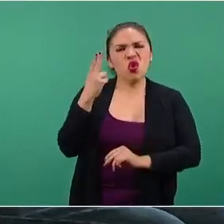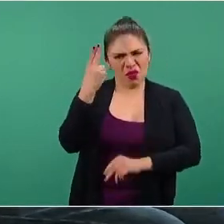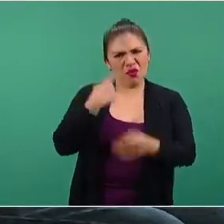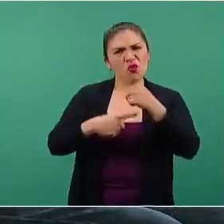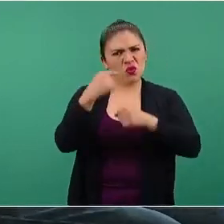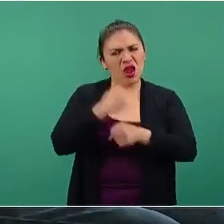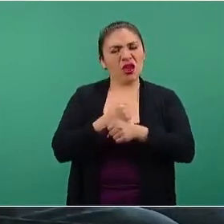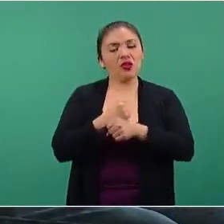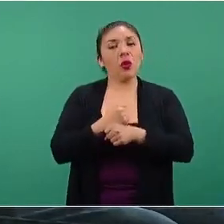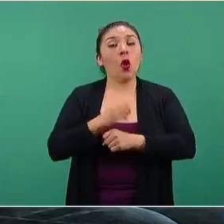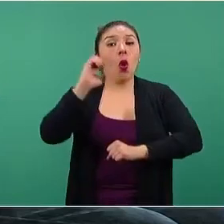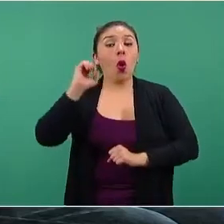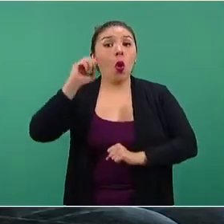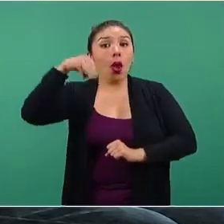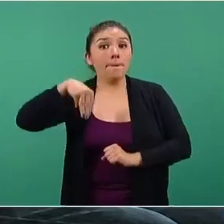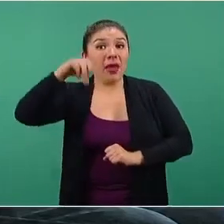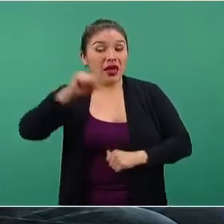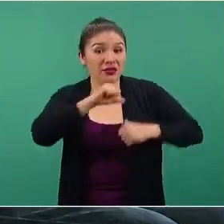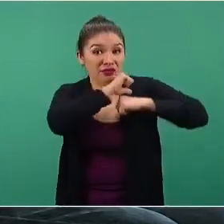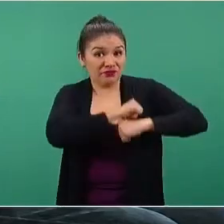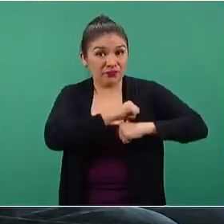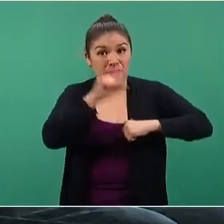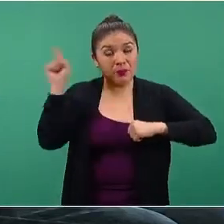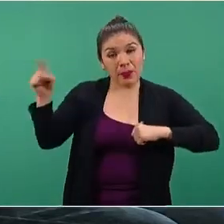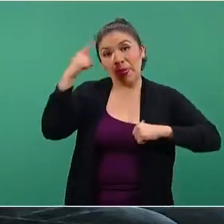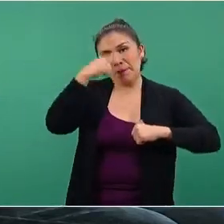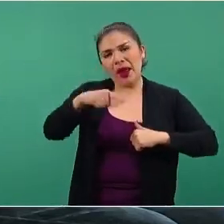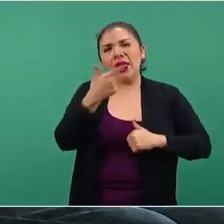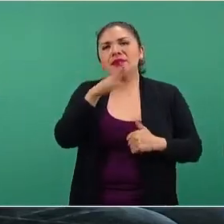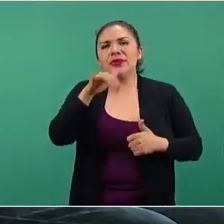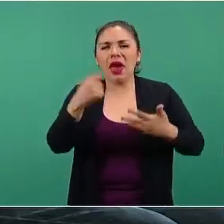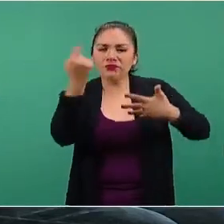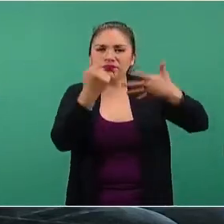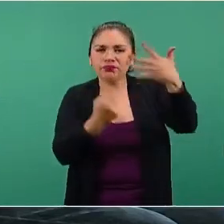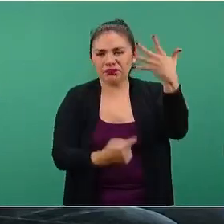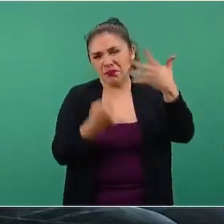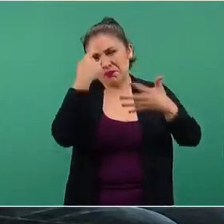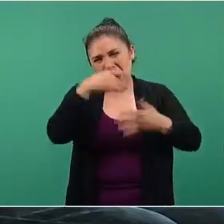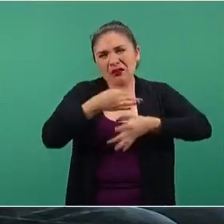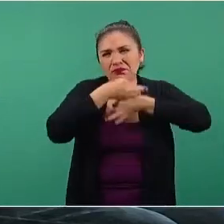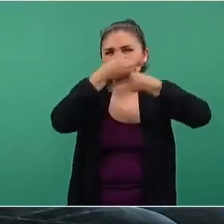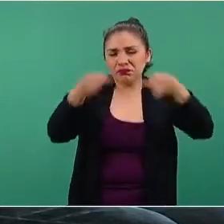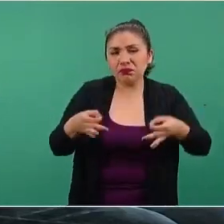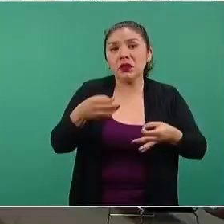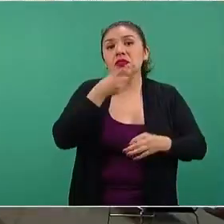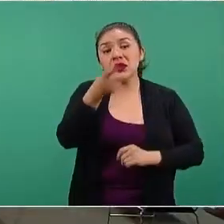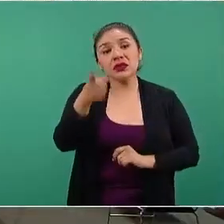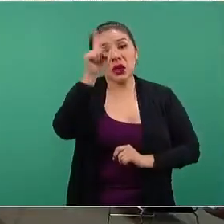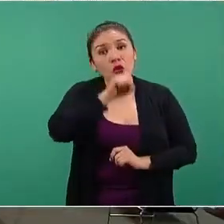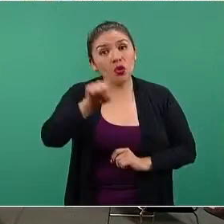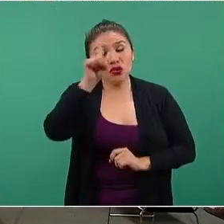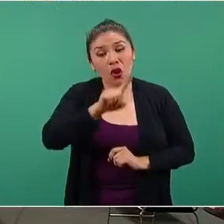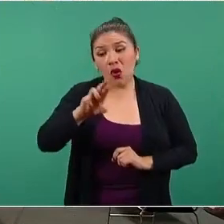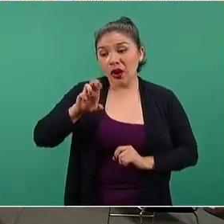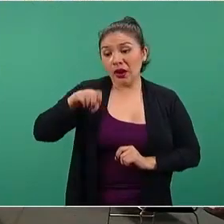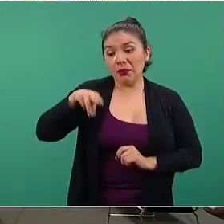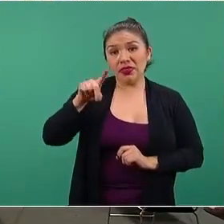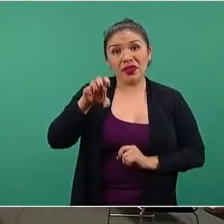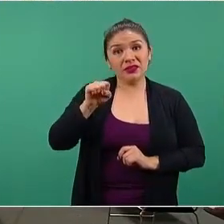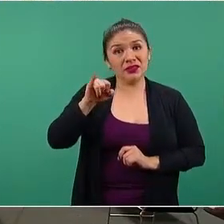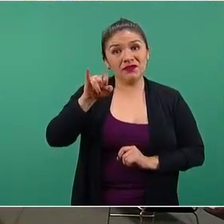pasado, la Organización Mundial de la Salud, en una guía que hizo para el British Medical Journal, desaconsejaba el uso de